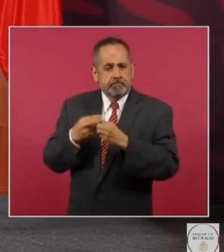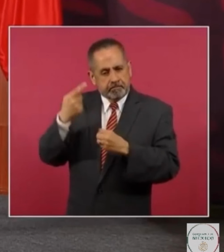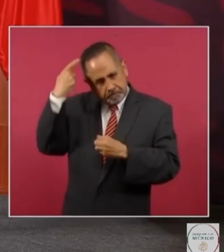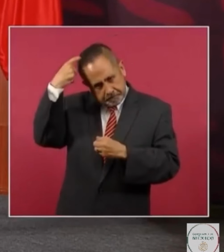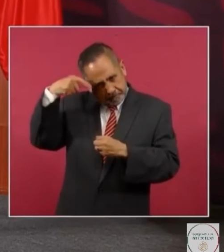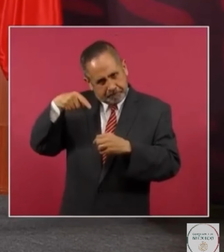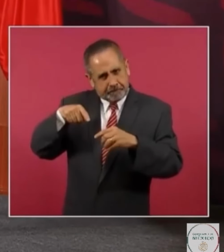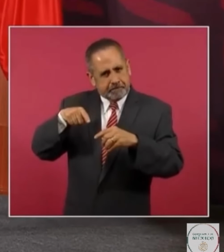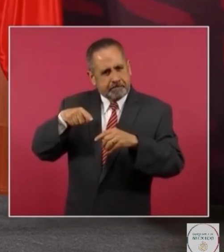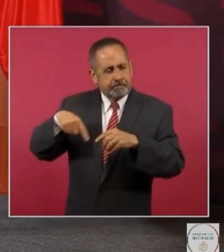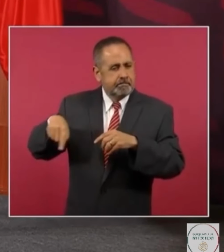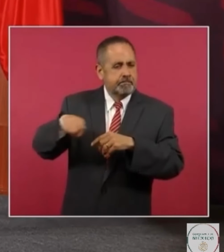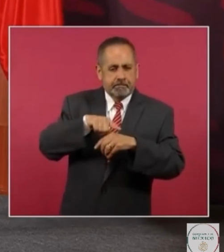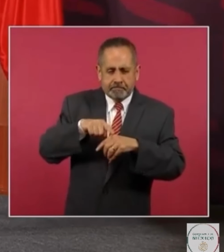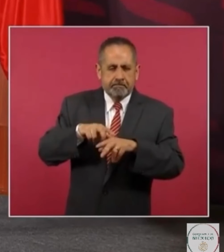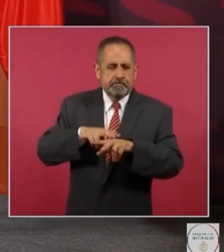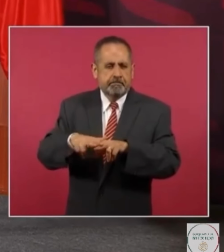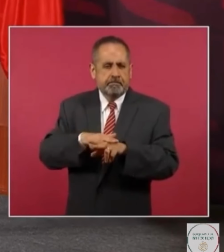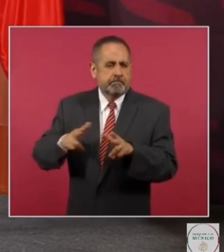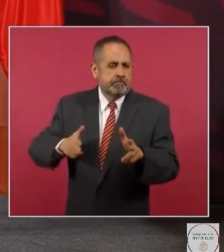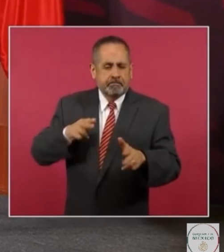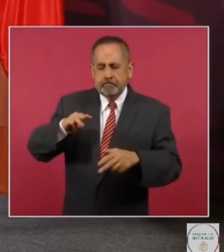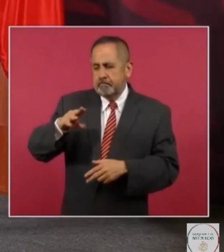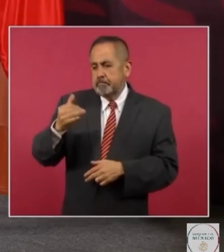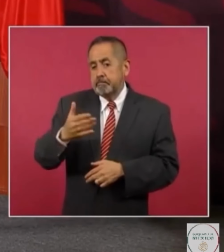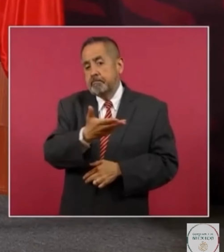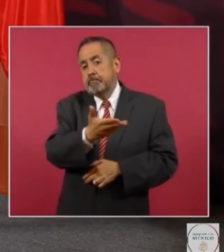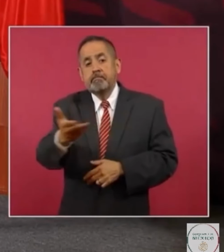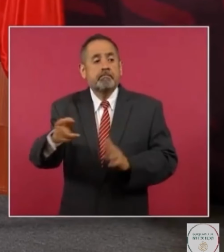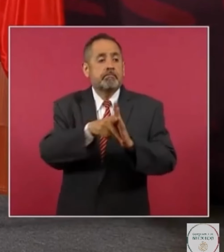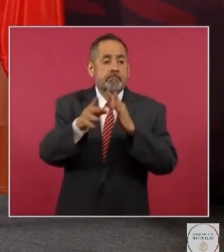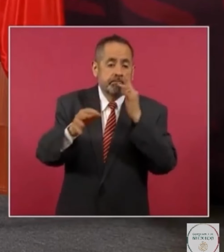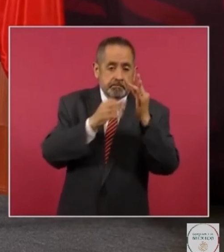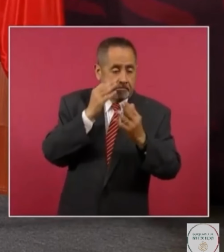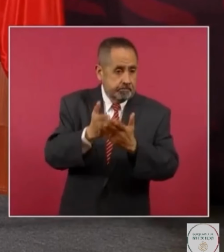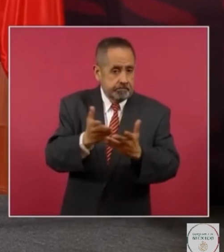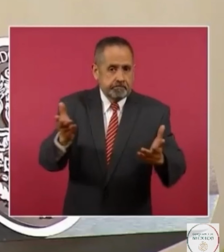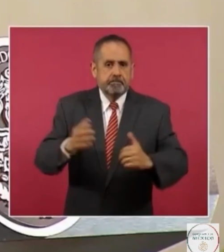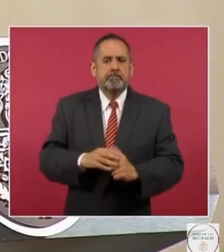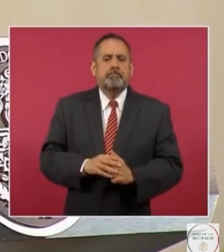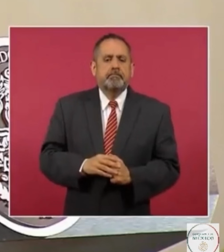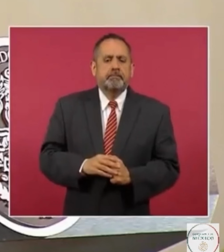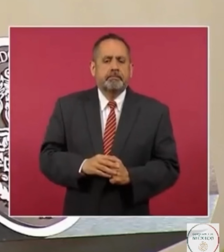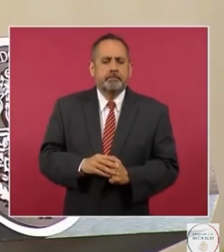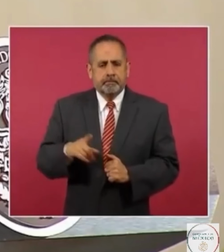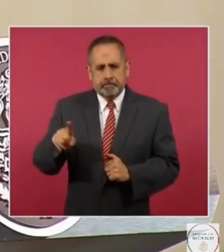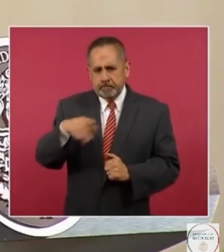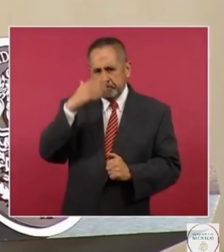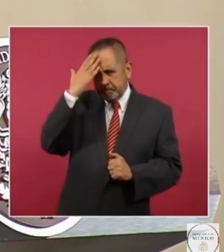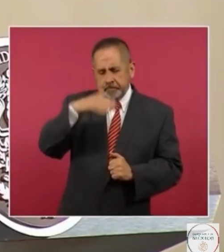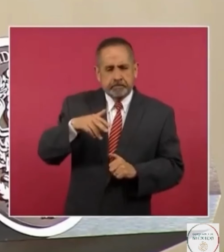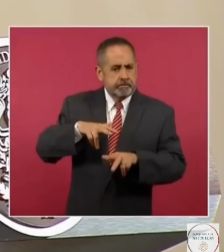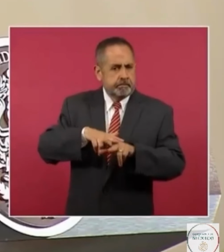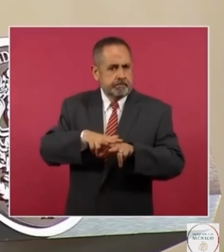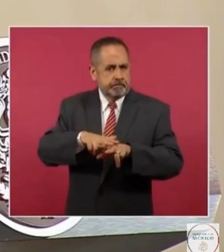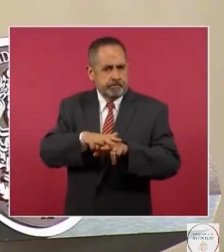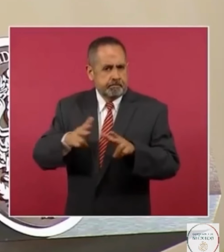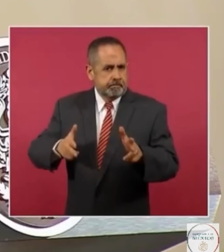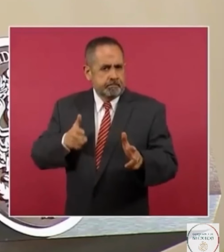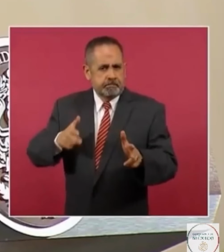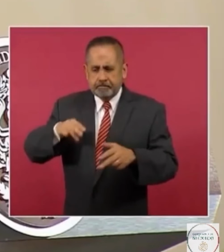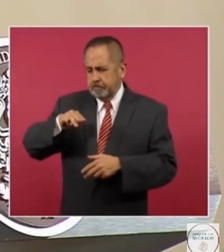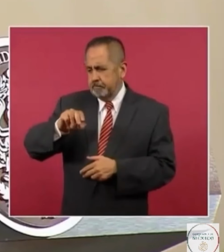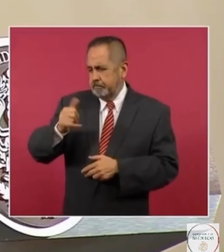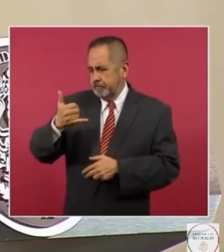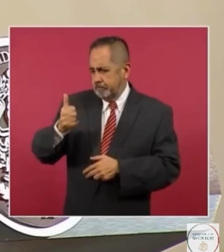Maya, compañeras y compañeros de los medios. Como ustedes saben, el Tren Maya es un